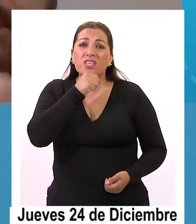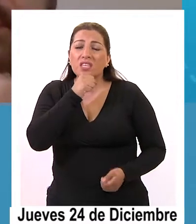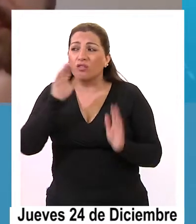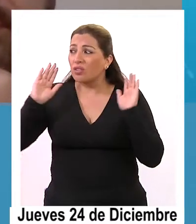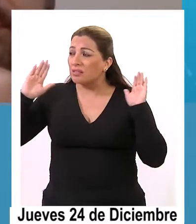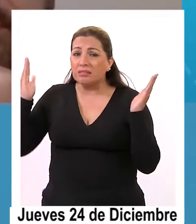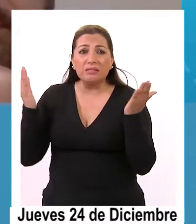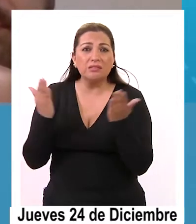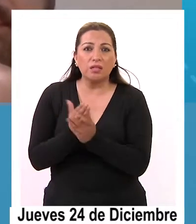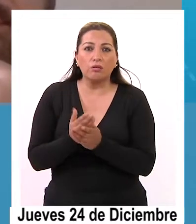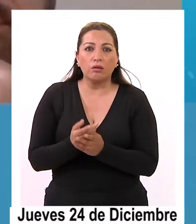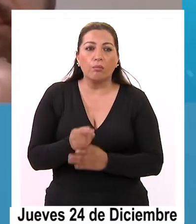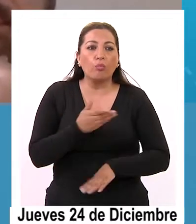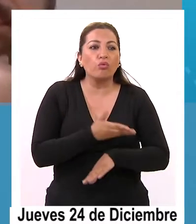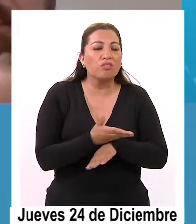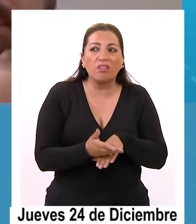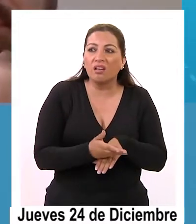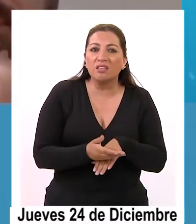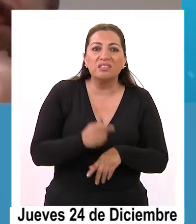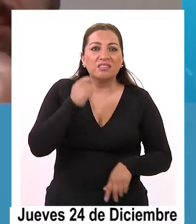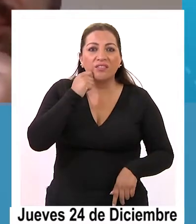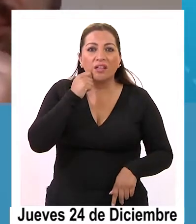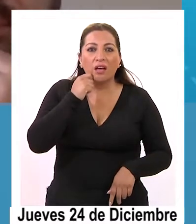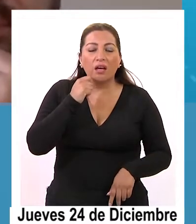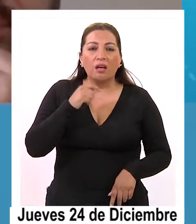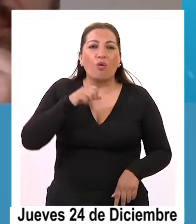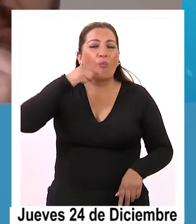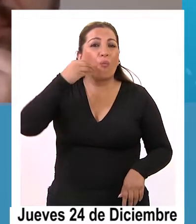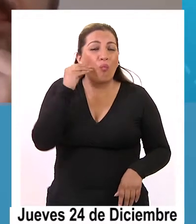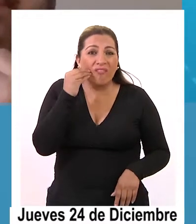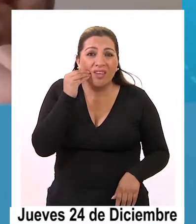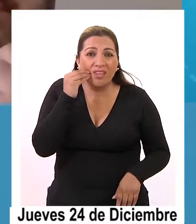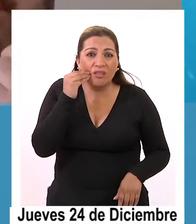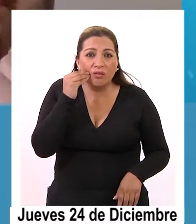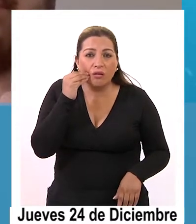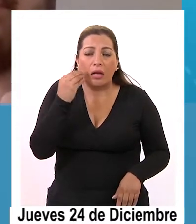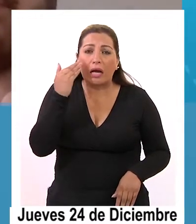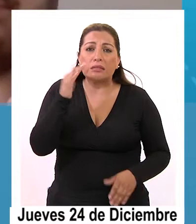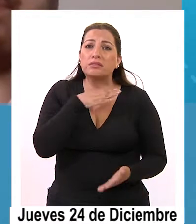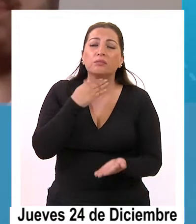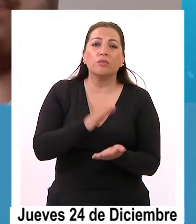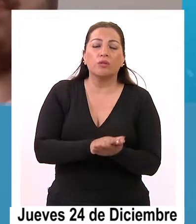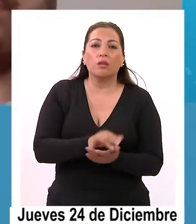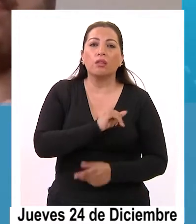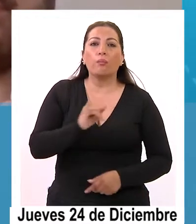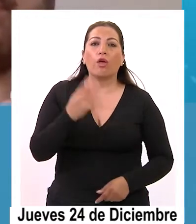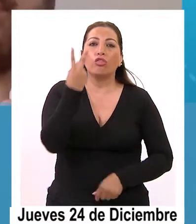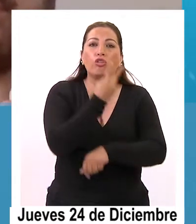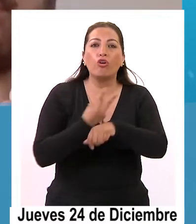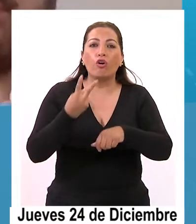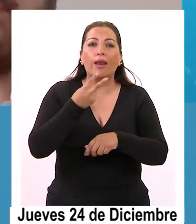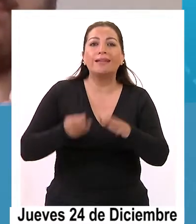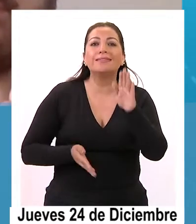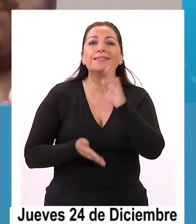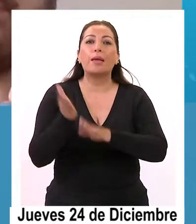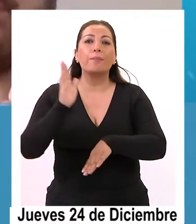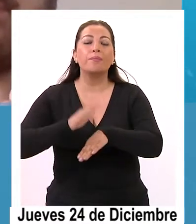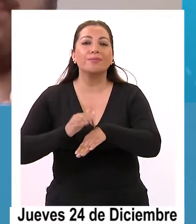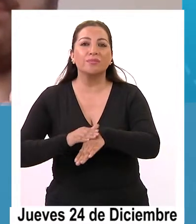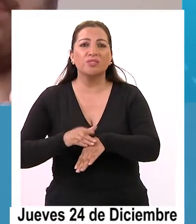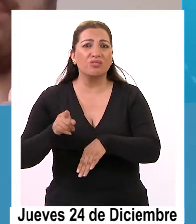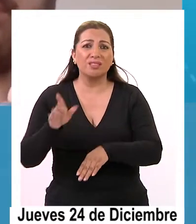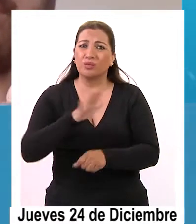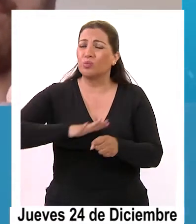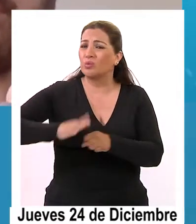ancianos encerrados se dieron cuenta tarde que estaban matando a los ancianos de 75 años y les permitieron salir dos horas en la semana.